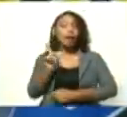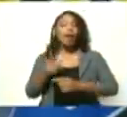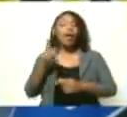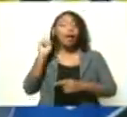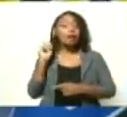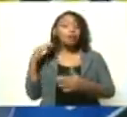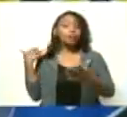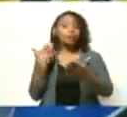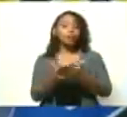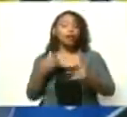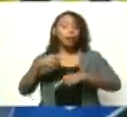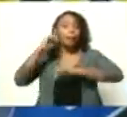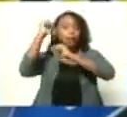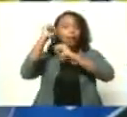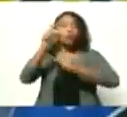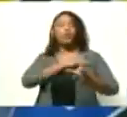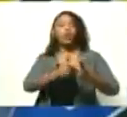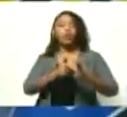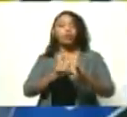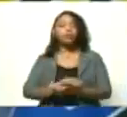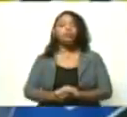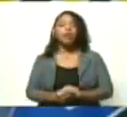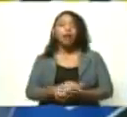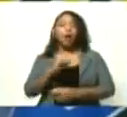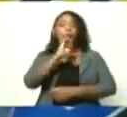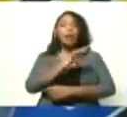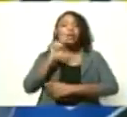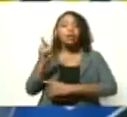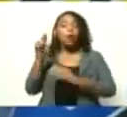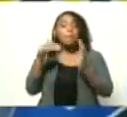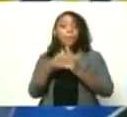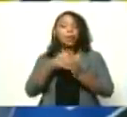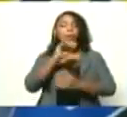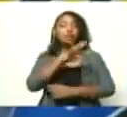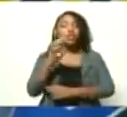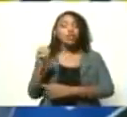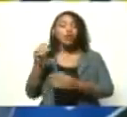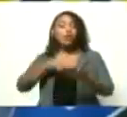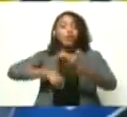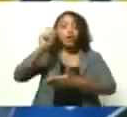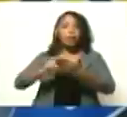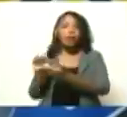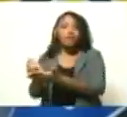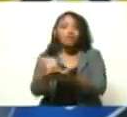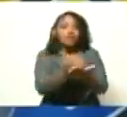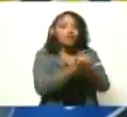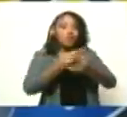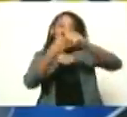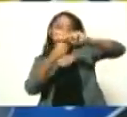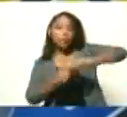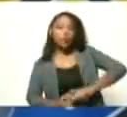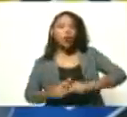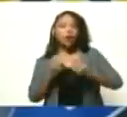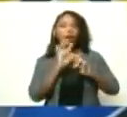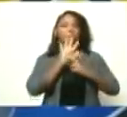durante esta manifestación de voluntades, más de 42.400 firmas fueron recolectadas, lo que representa